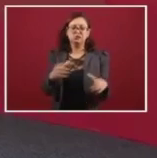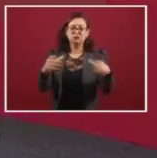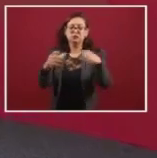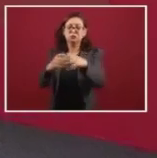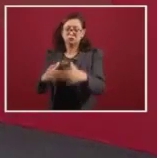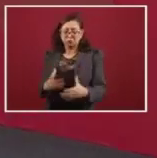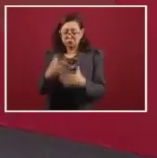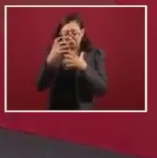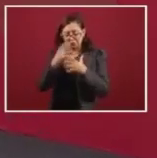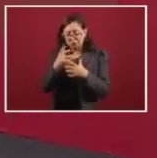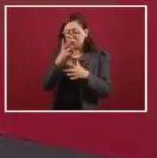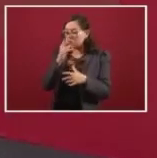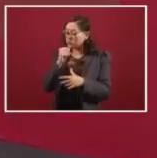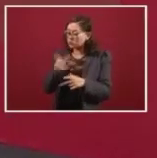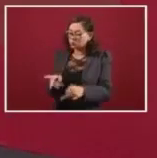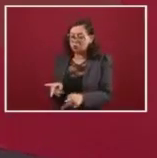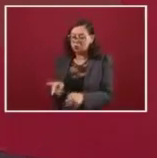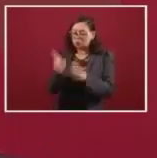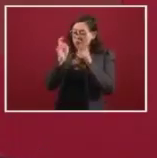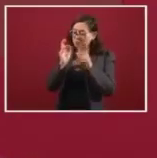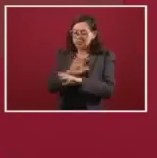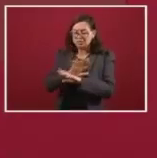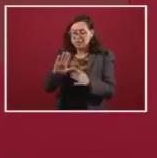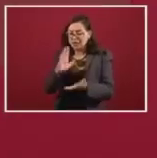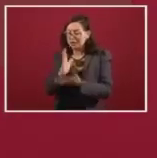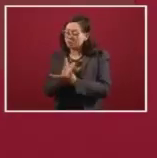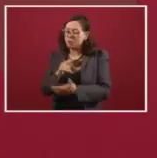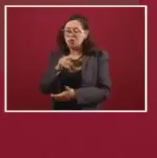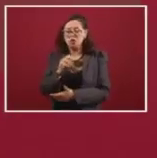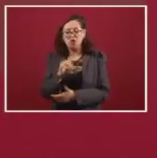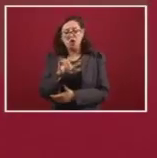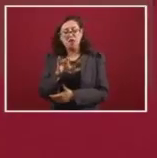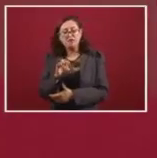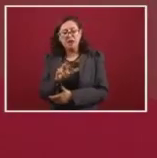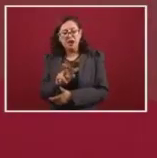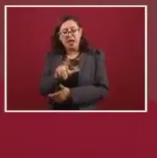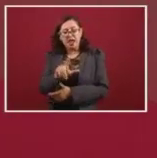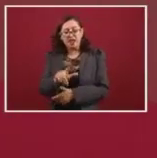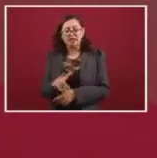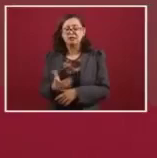nostálgicos del neoliberalismo,